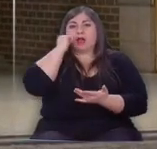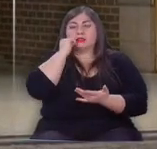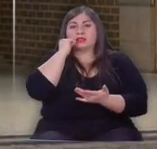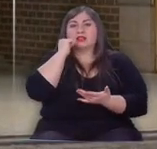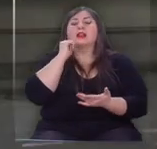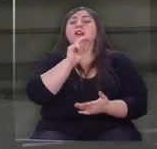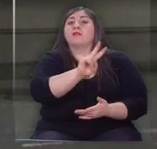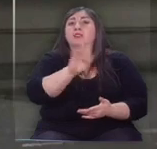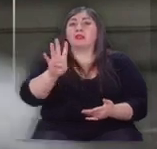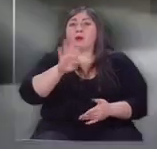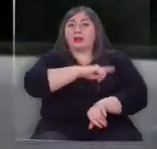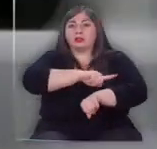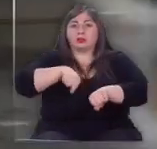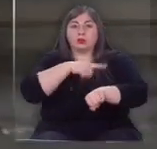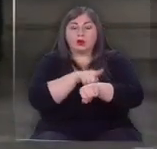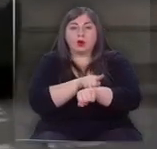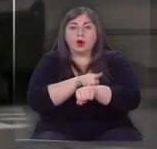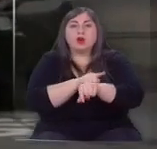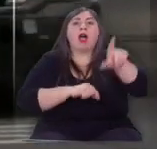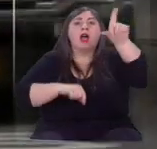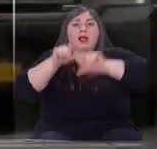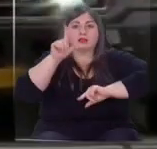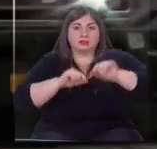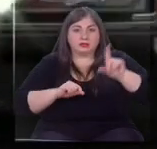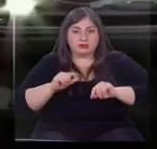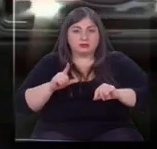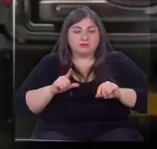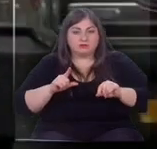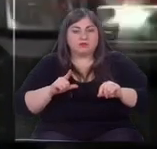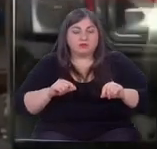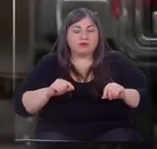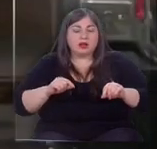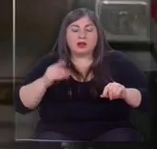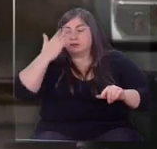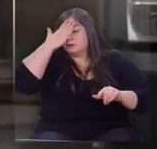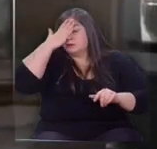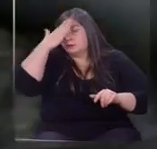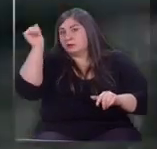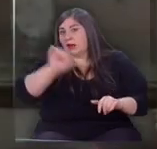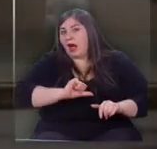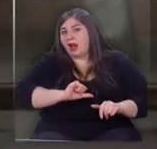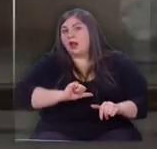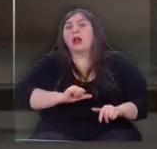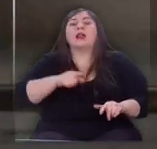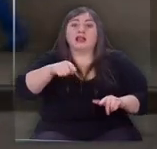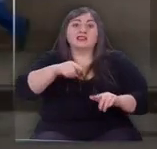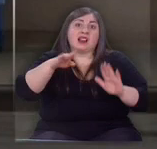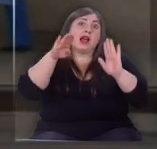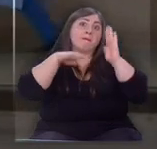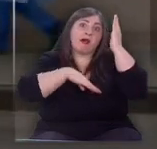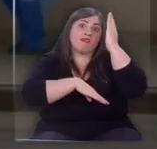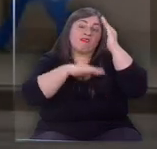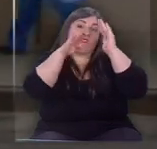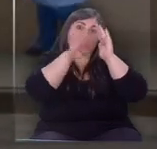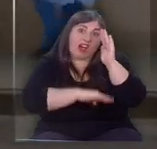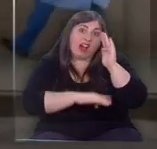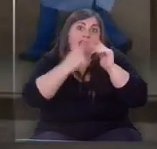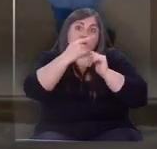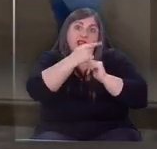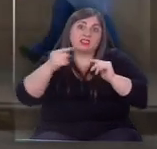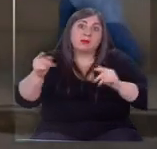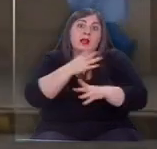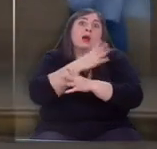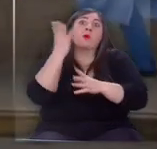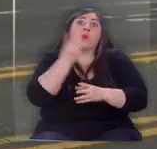en 24 horas. La cifra, si bien una cifra terrible, es la cifra más baja que se ha tenido en una semana en cuanto a la